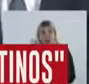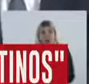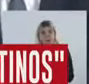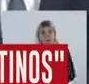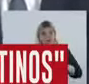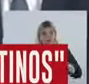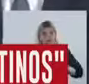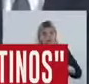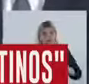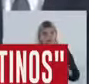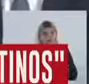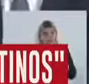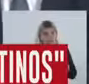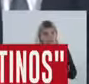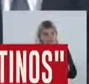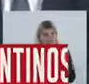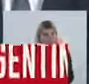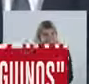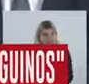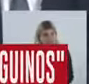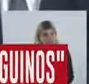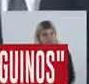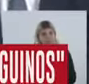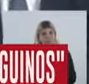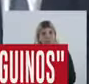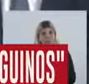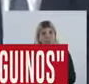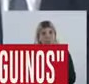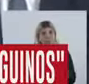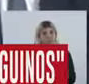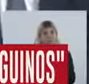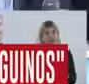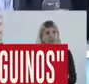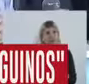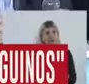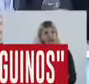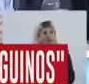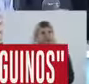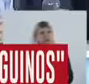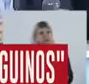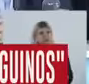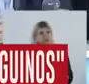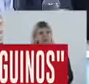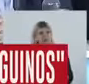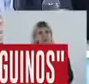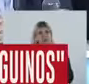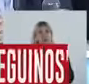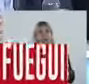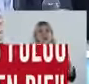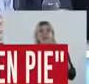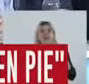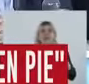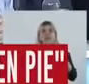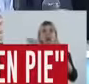además, como alguien dijo, creo que fue Axel, no me acuerdo quién lo dijo, la vivienda tiene un